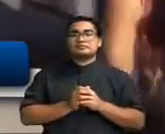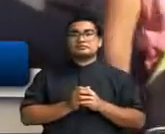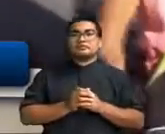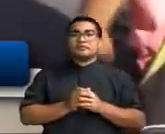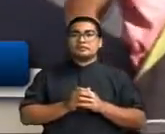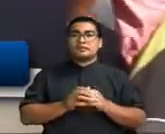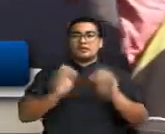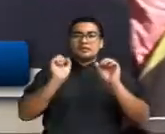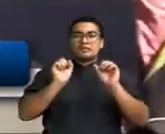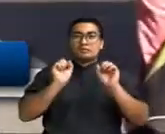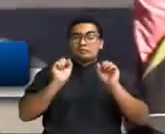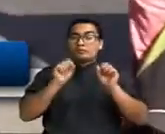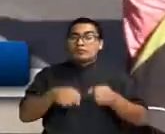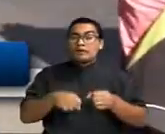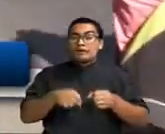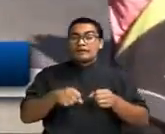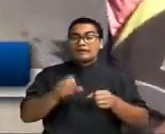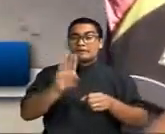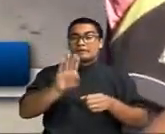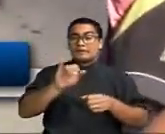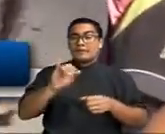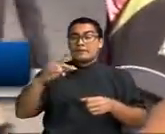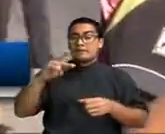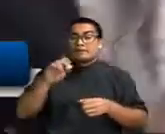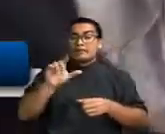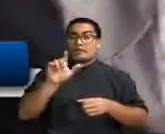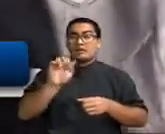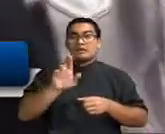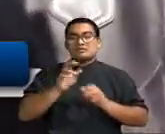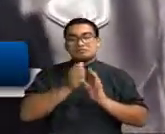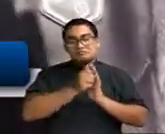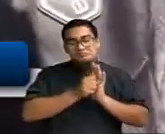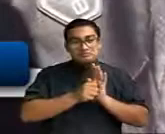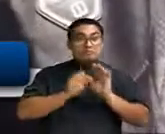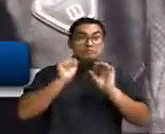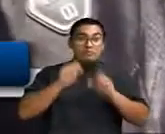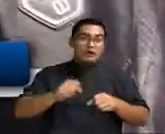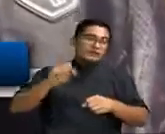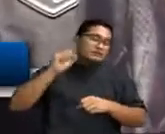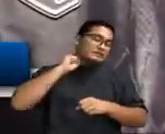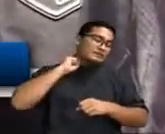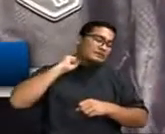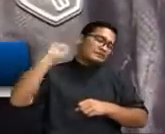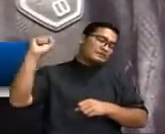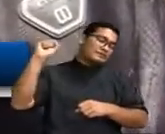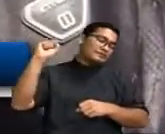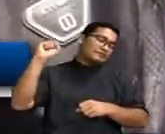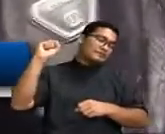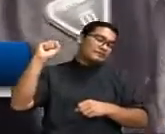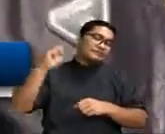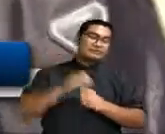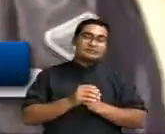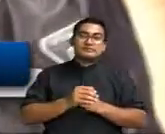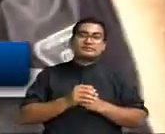llegar al intento suicida en cualquiera de las dos fases, pueden llegar al intento suicida, tanto en la